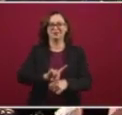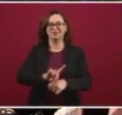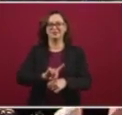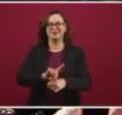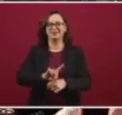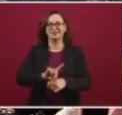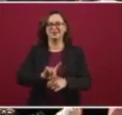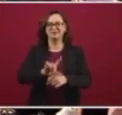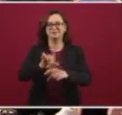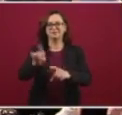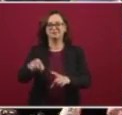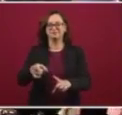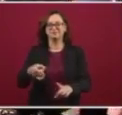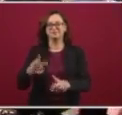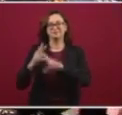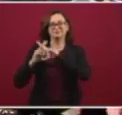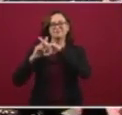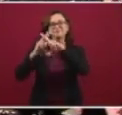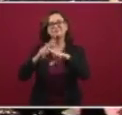para recordar,